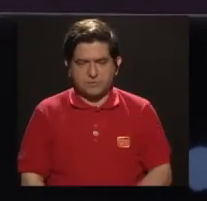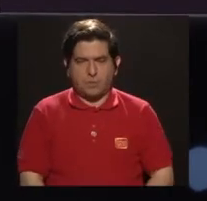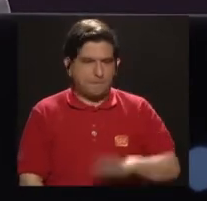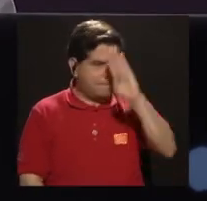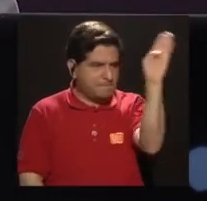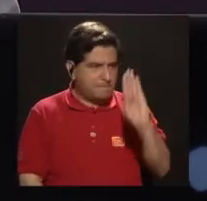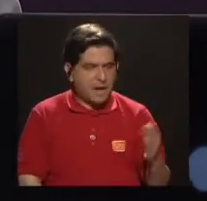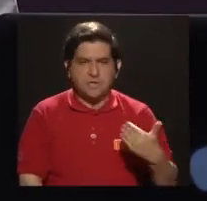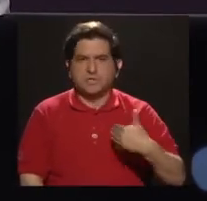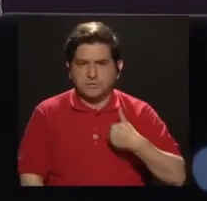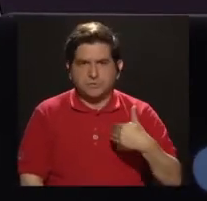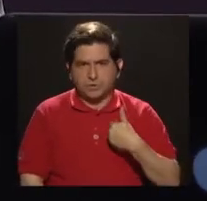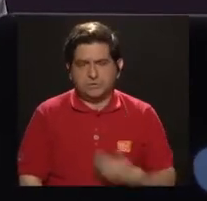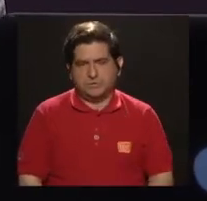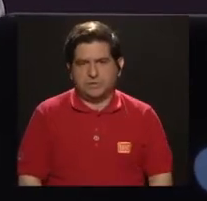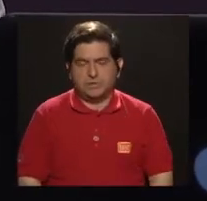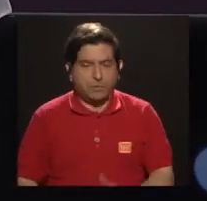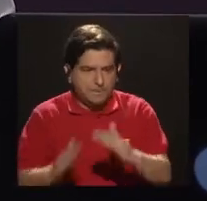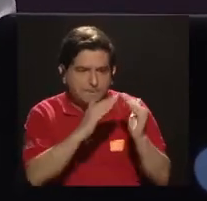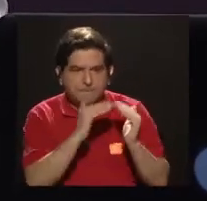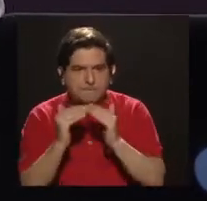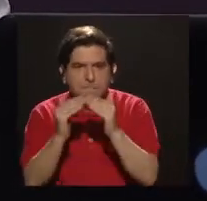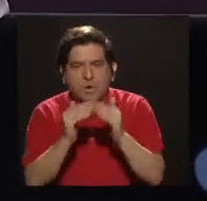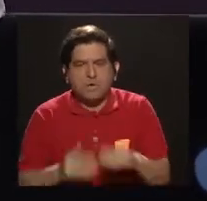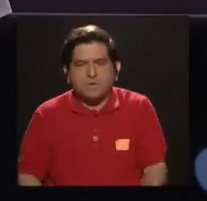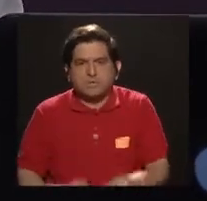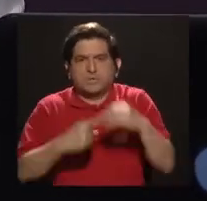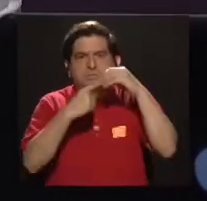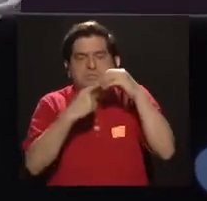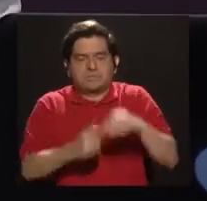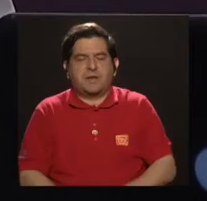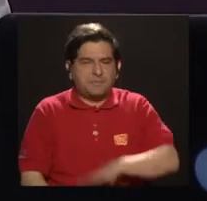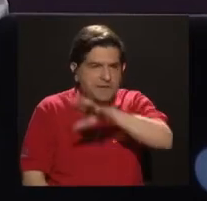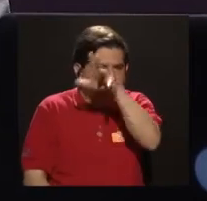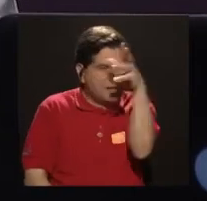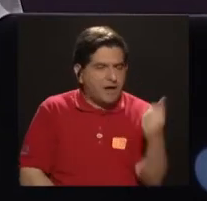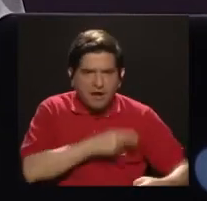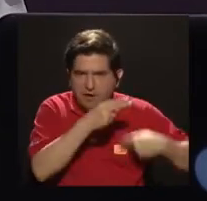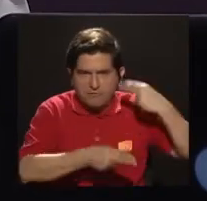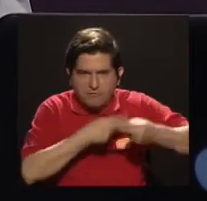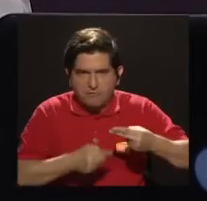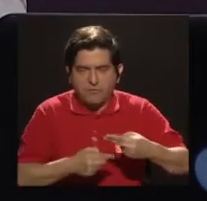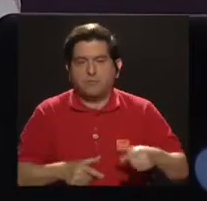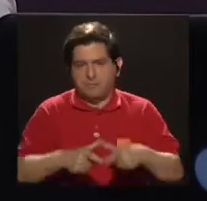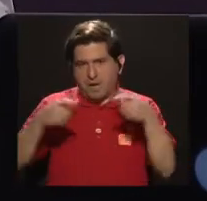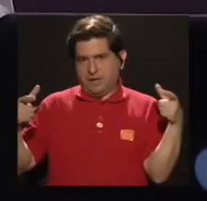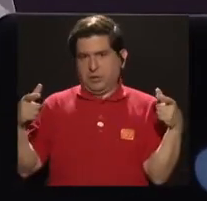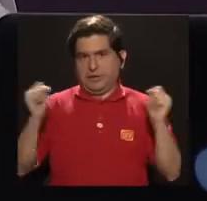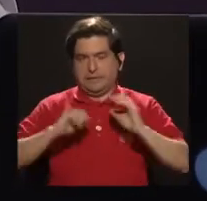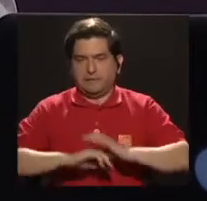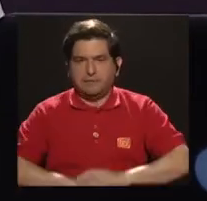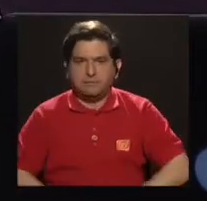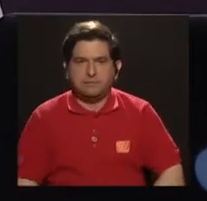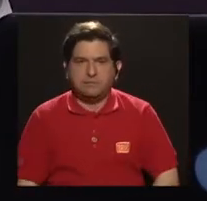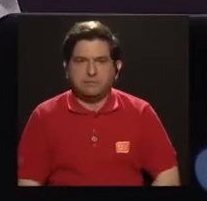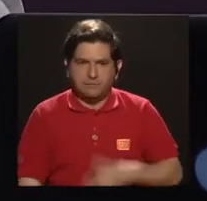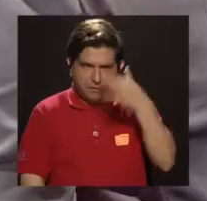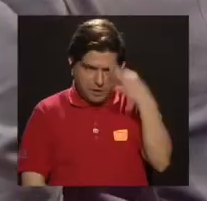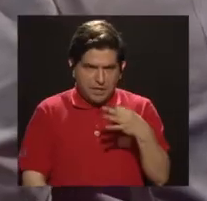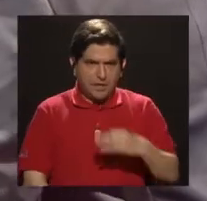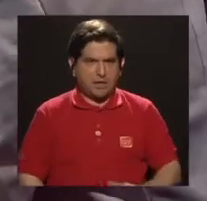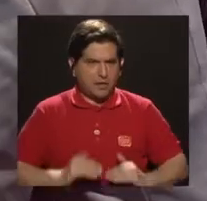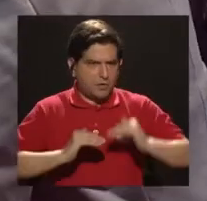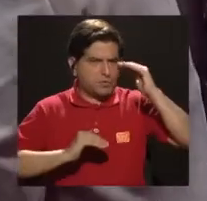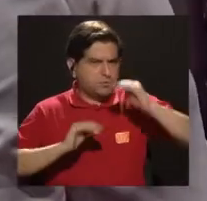una población es sobre todo afrodescendiente mayoritariamente verdad y creo que están más